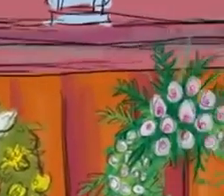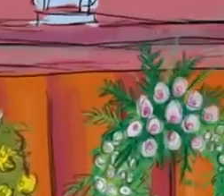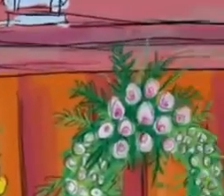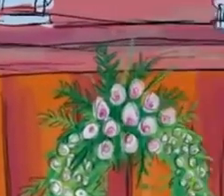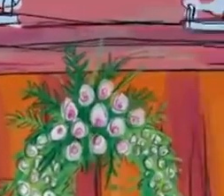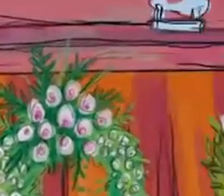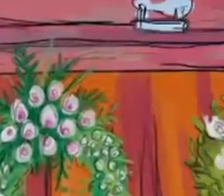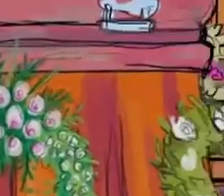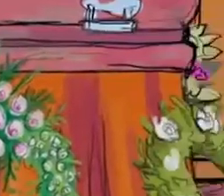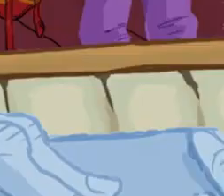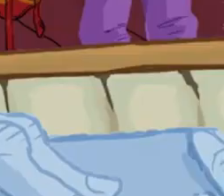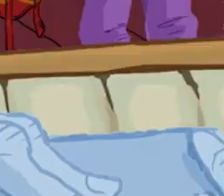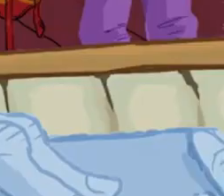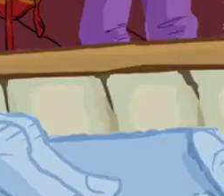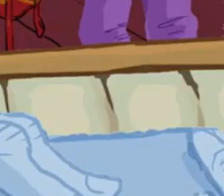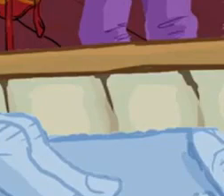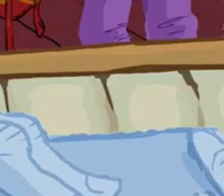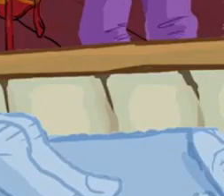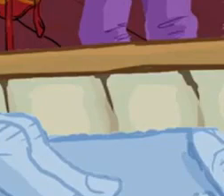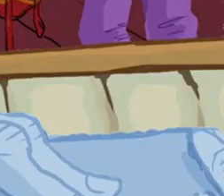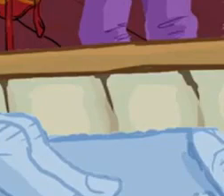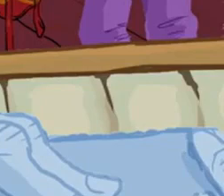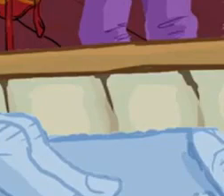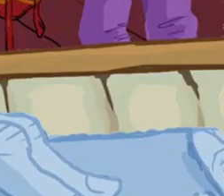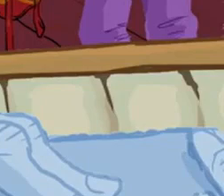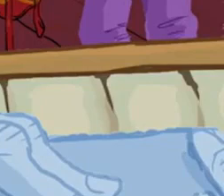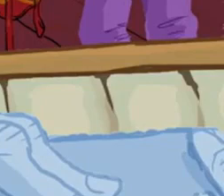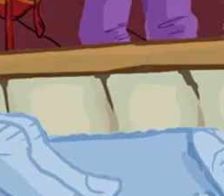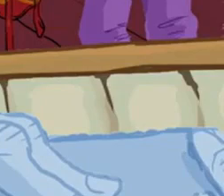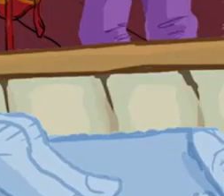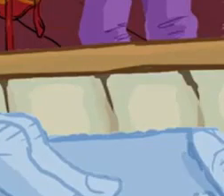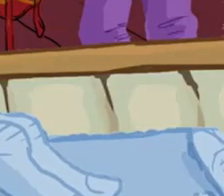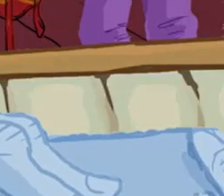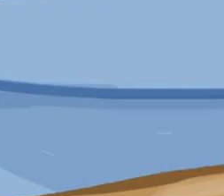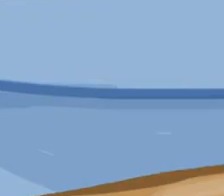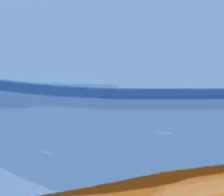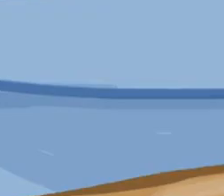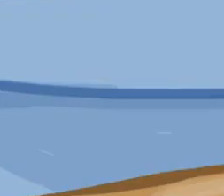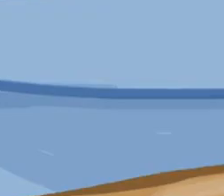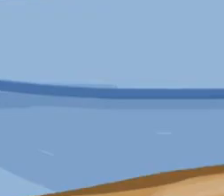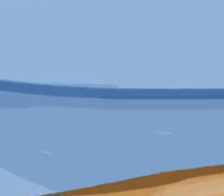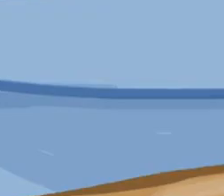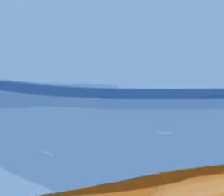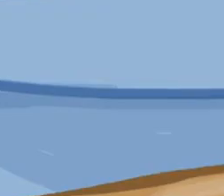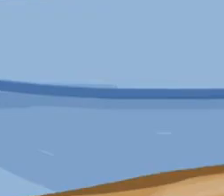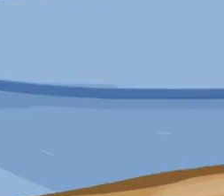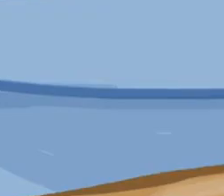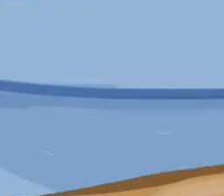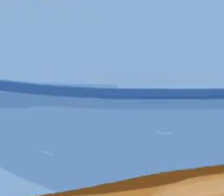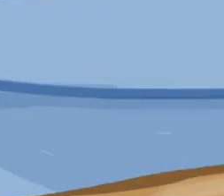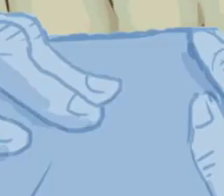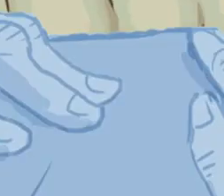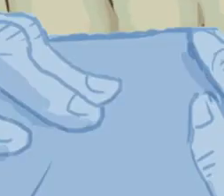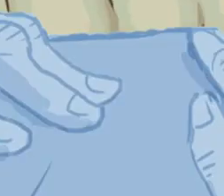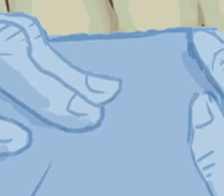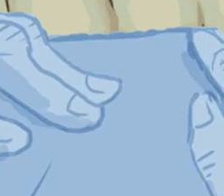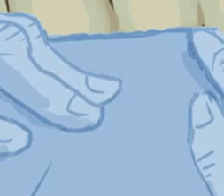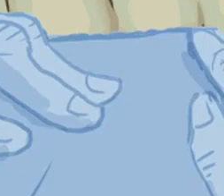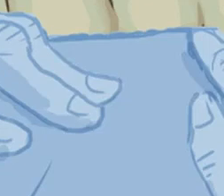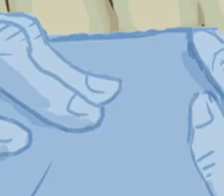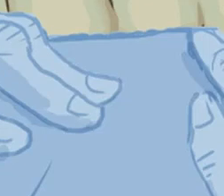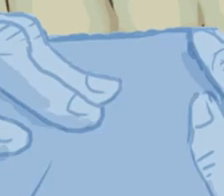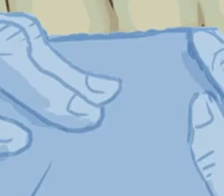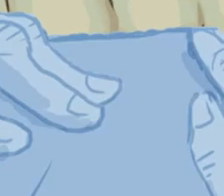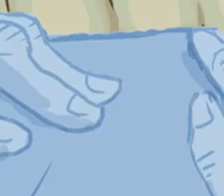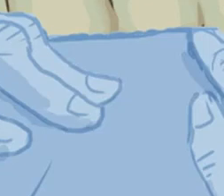parece que me perseguía como la imagen de la muerte, pero yo no entendía lo que significaba el luto, ni qué significaba en ningún